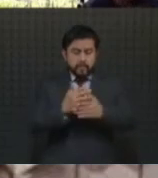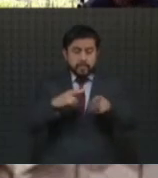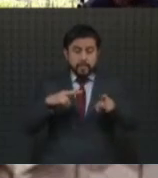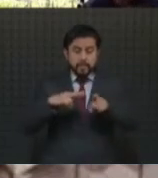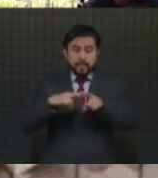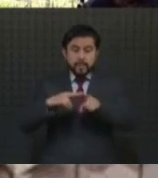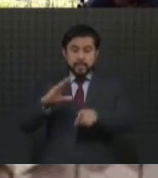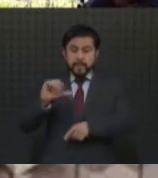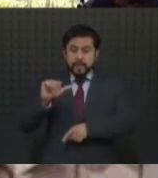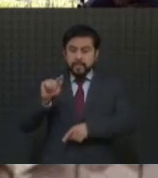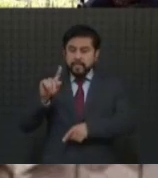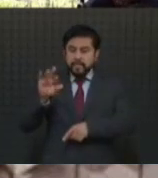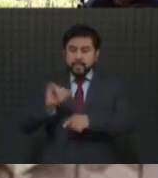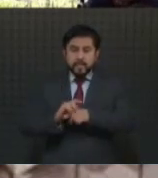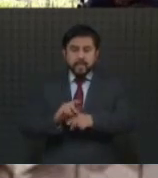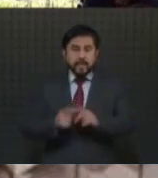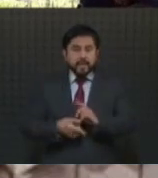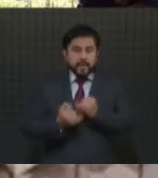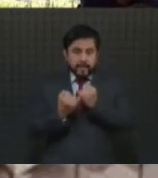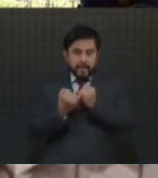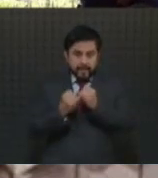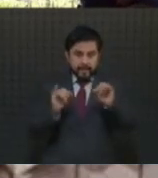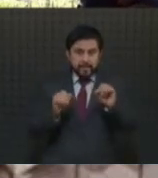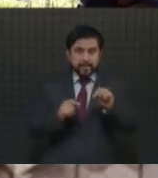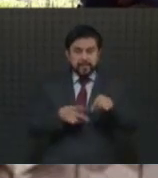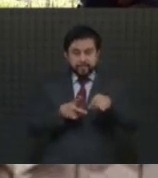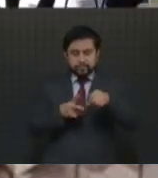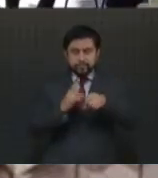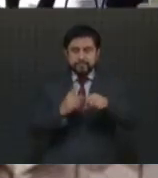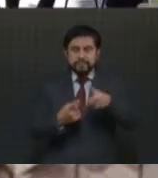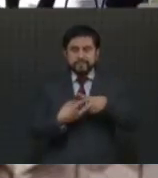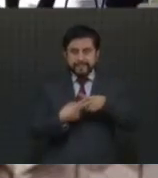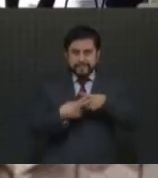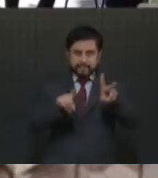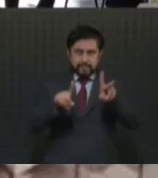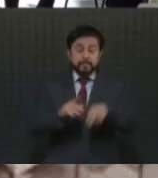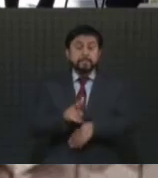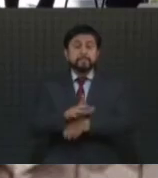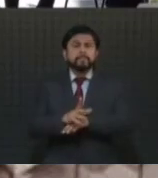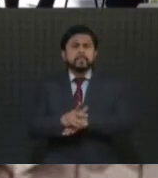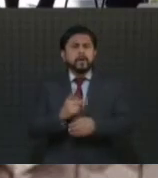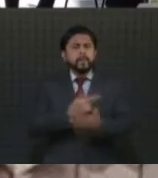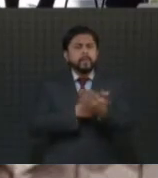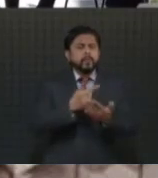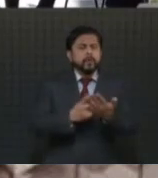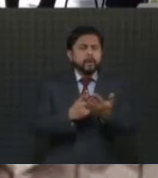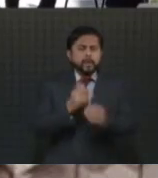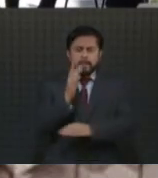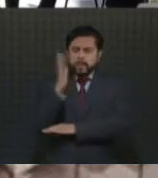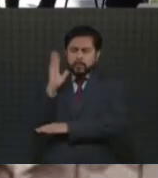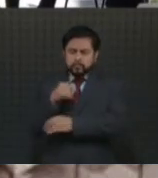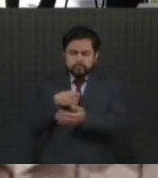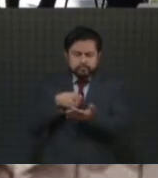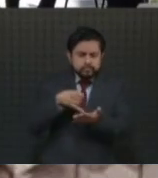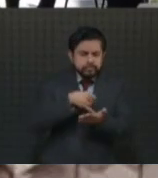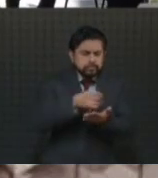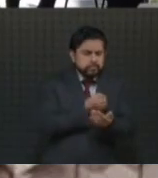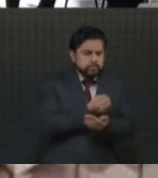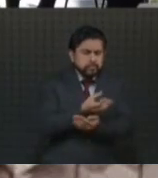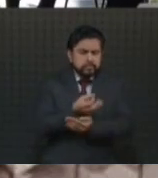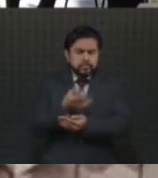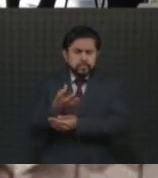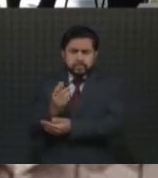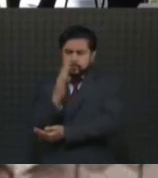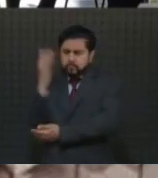Cantera en el marco del programa Sembrando Parques. Es por eso que en esta tarde nos